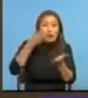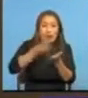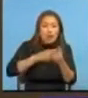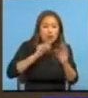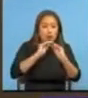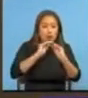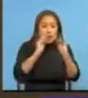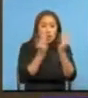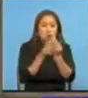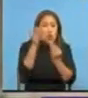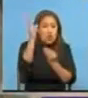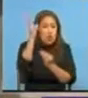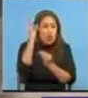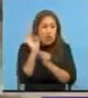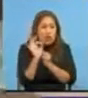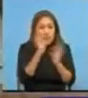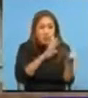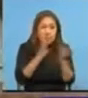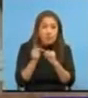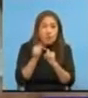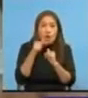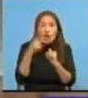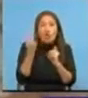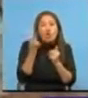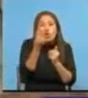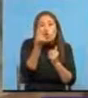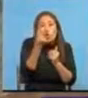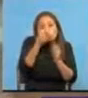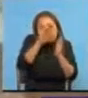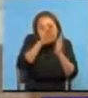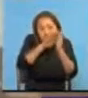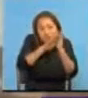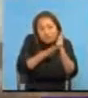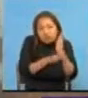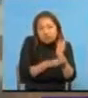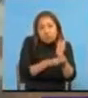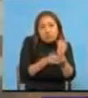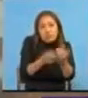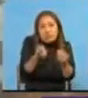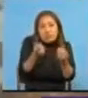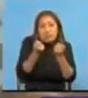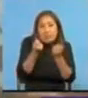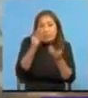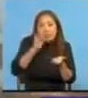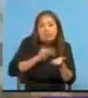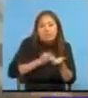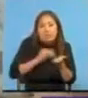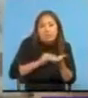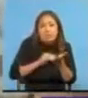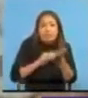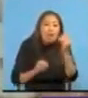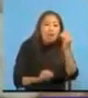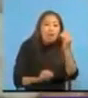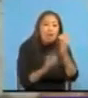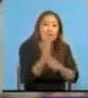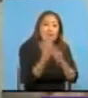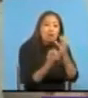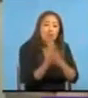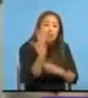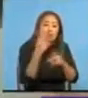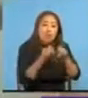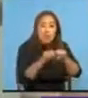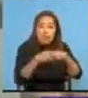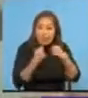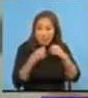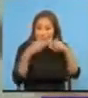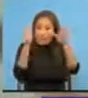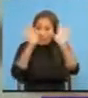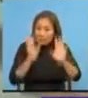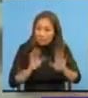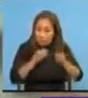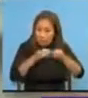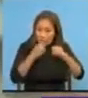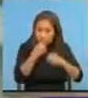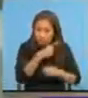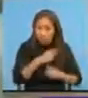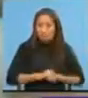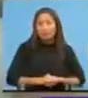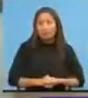los costos se han encarecido de sobremanera en todo lo que es la cadena de producción en la elaboración del pan.